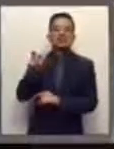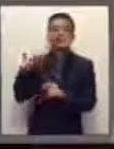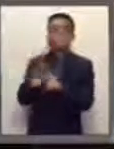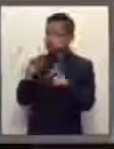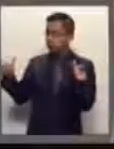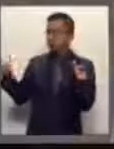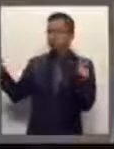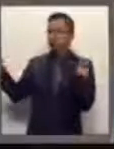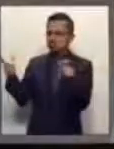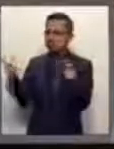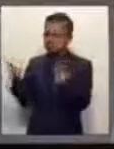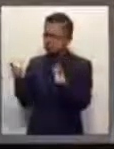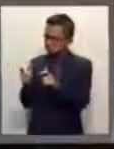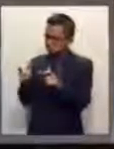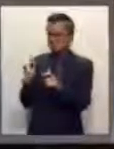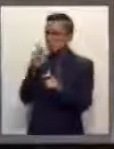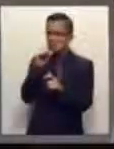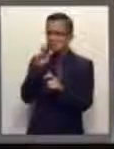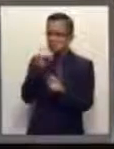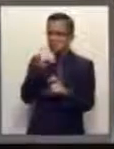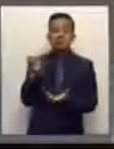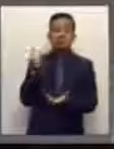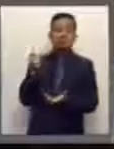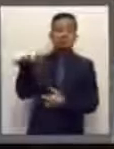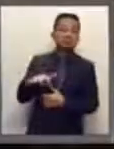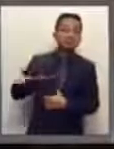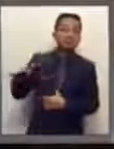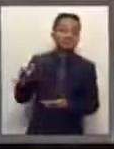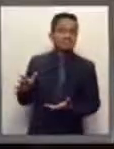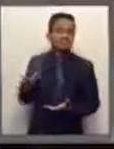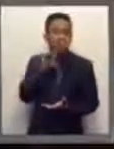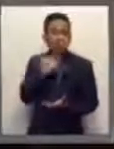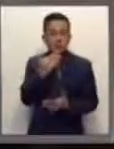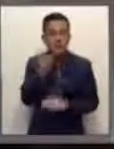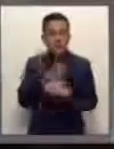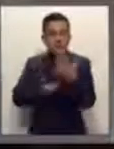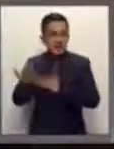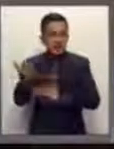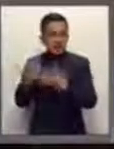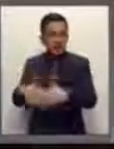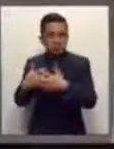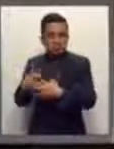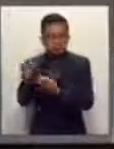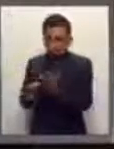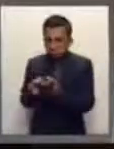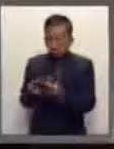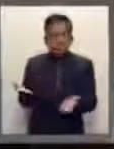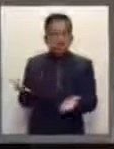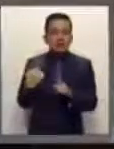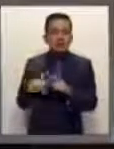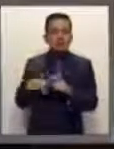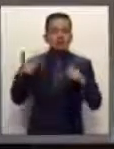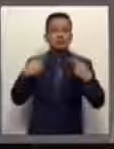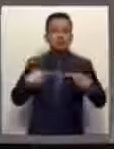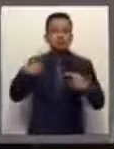dejando en situación de vulnerabilidad ante el mercado por baja productividad a los productores dedicados a la agricultura